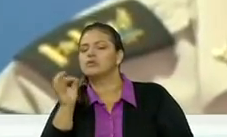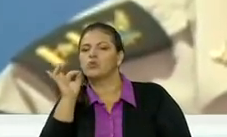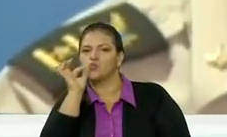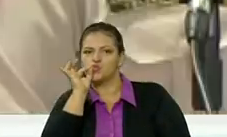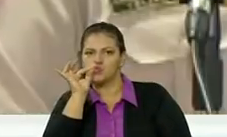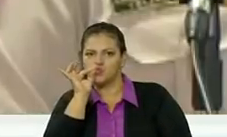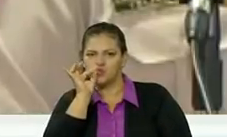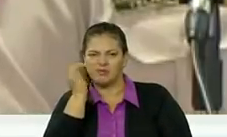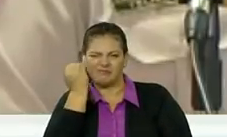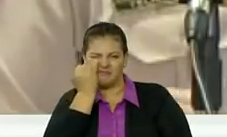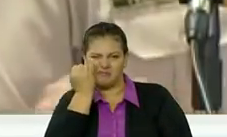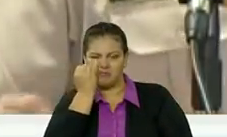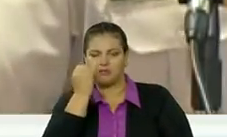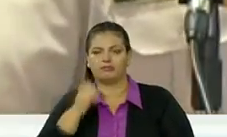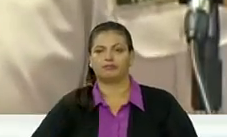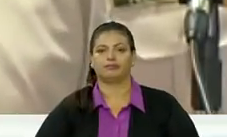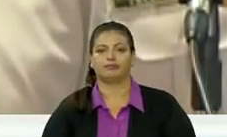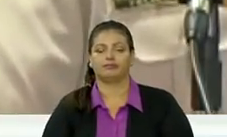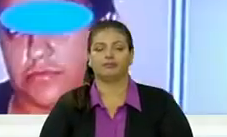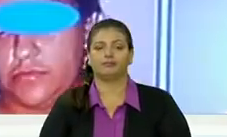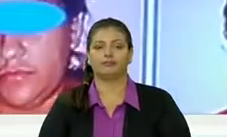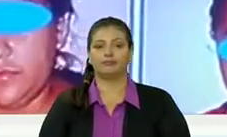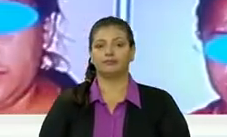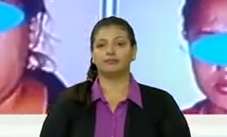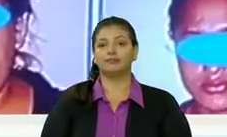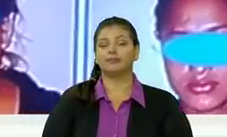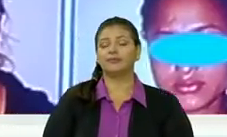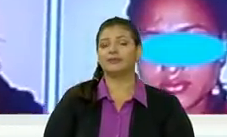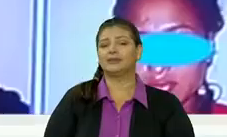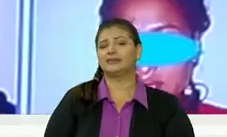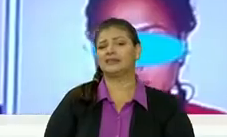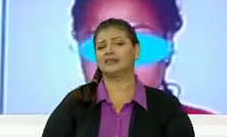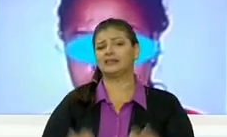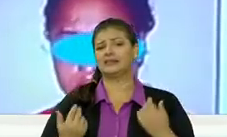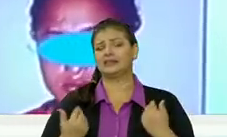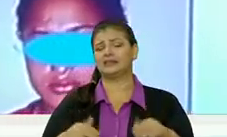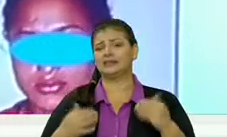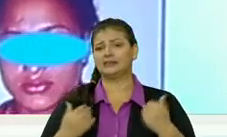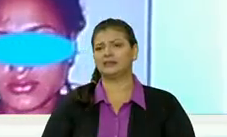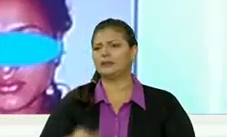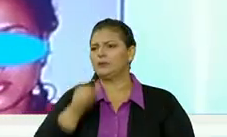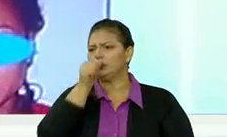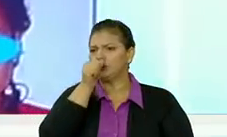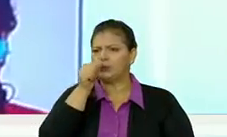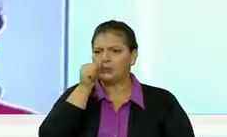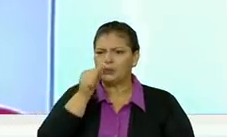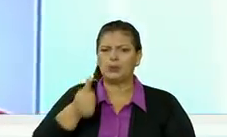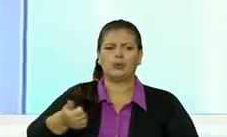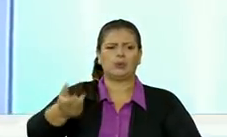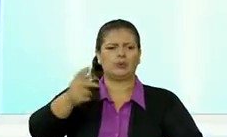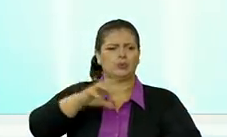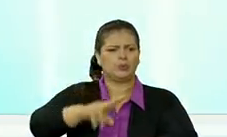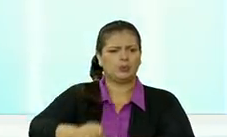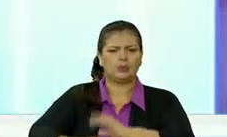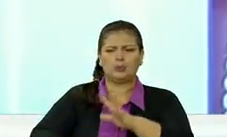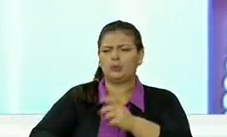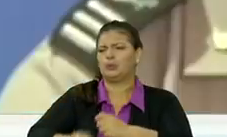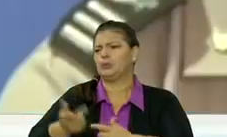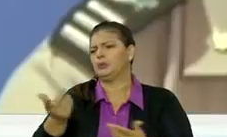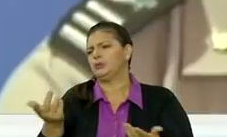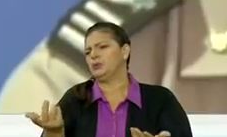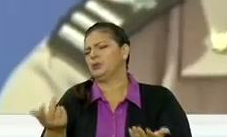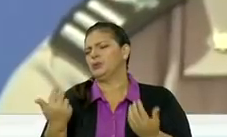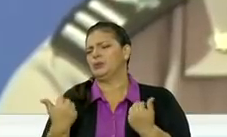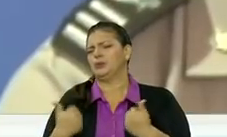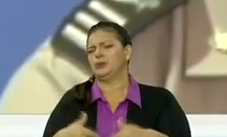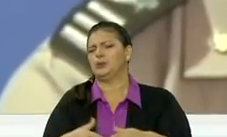y marihuana. Según fuentes policiales, la banda no tenía mucho tiempo operando en las calles de Guayaquil.